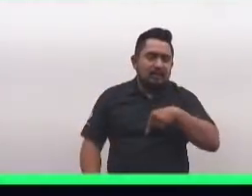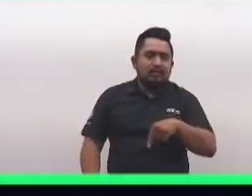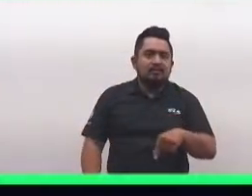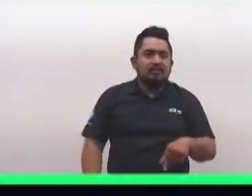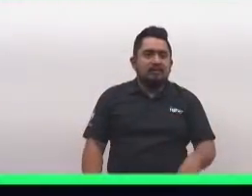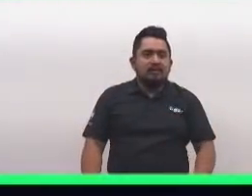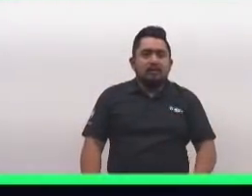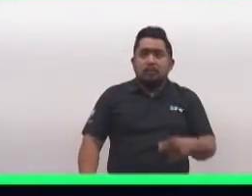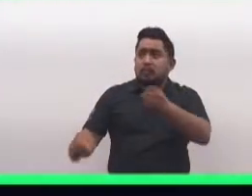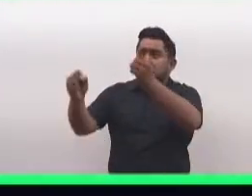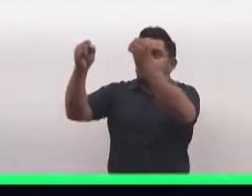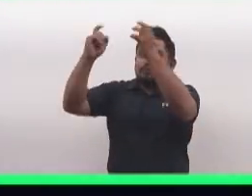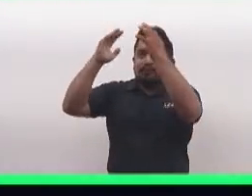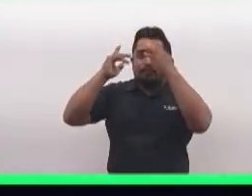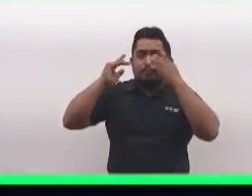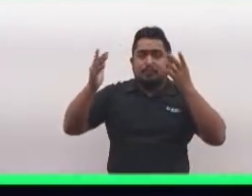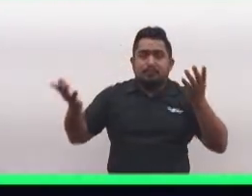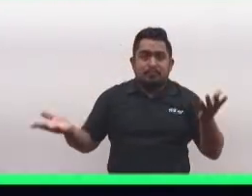y bendición